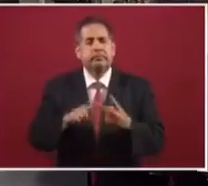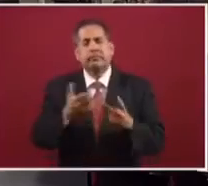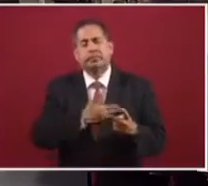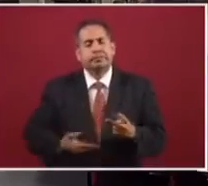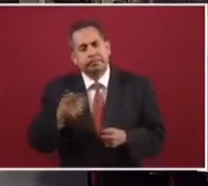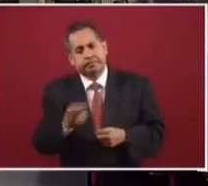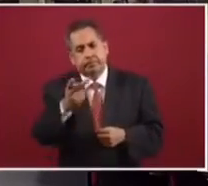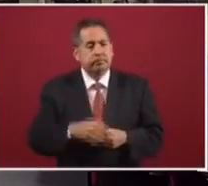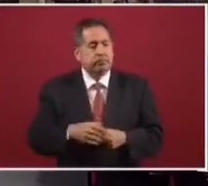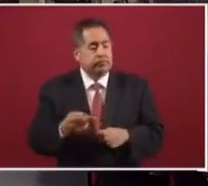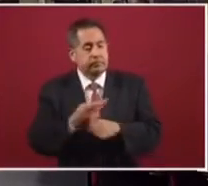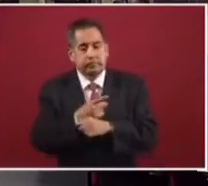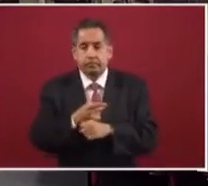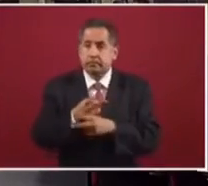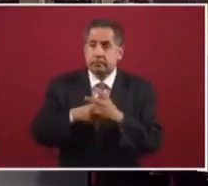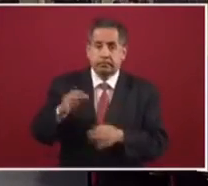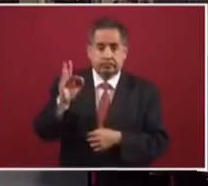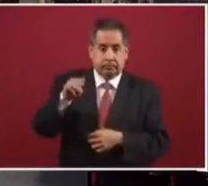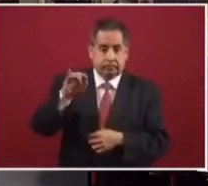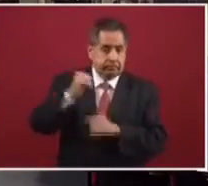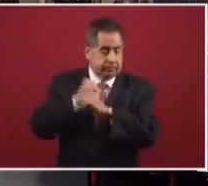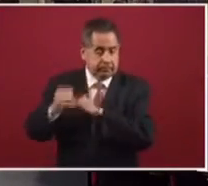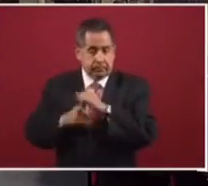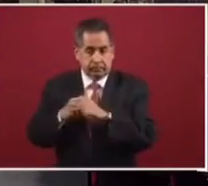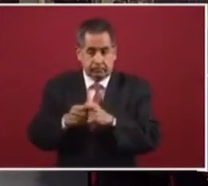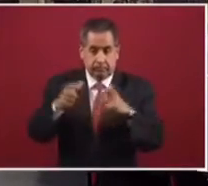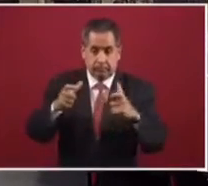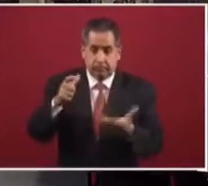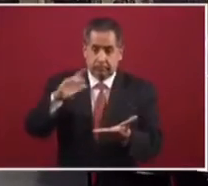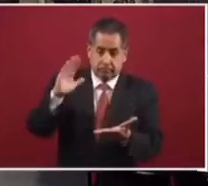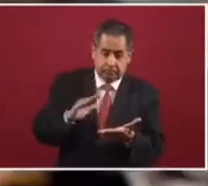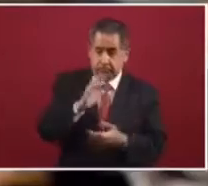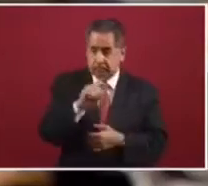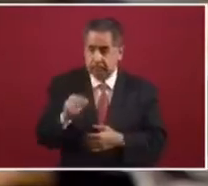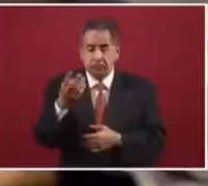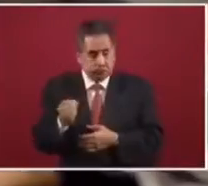preguntarle por esta baja en la expectativa de crecimiento del Fondo Monetario Internacional que salió al